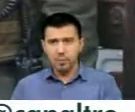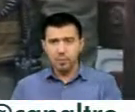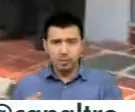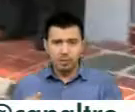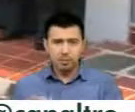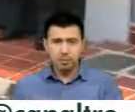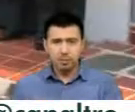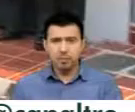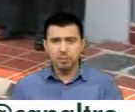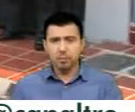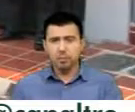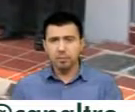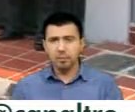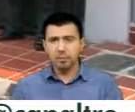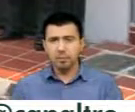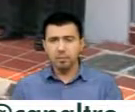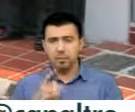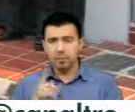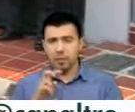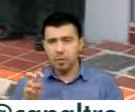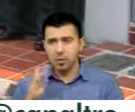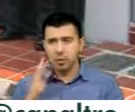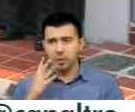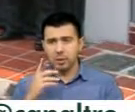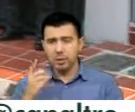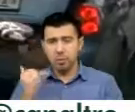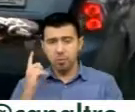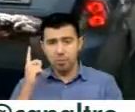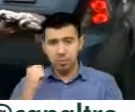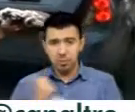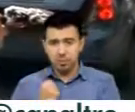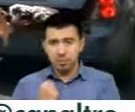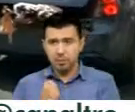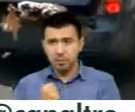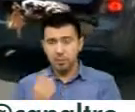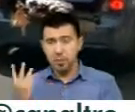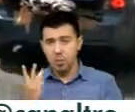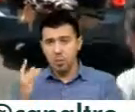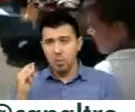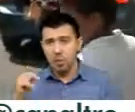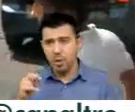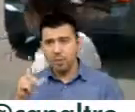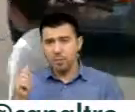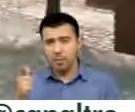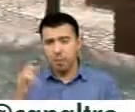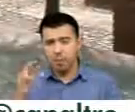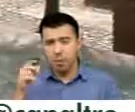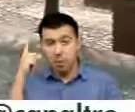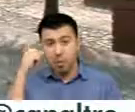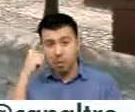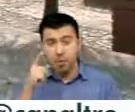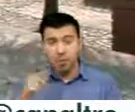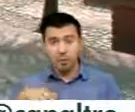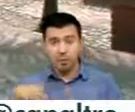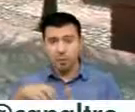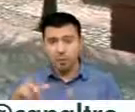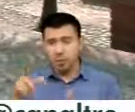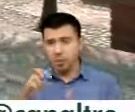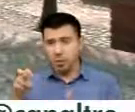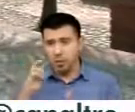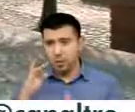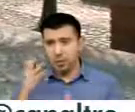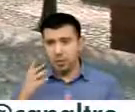delincuencia común en norte de santander el gobernador william villamizar laguado pidió a los captores que se respeten la vida del hombre secuestrado